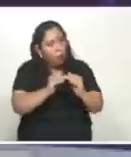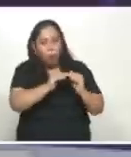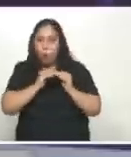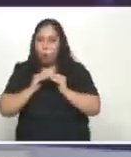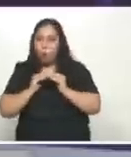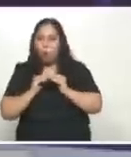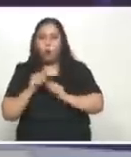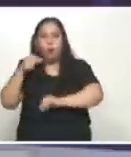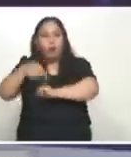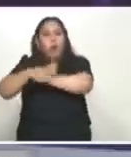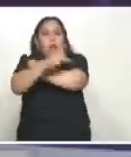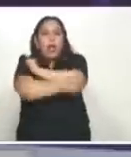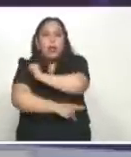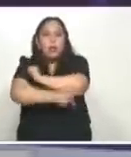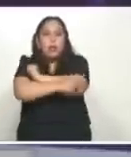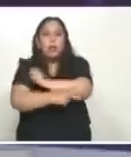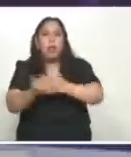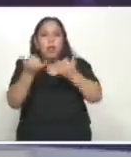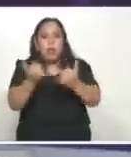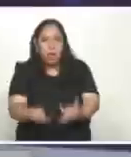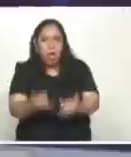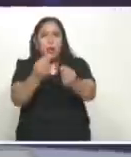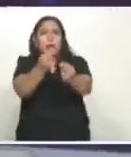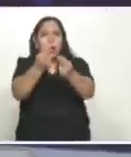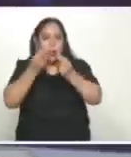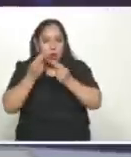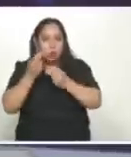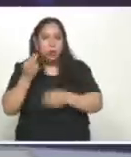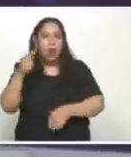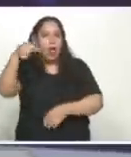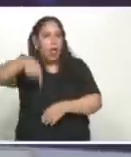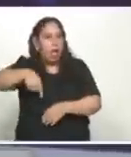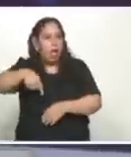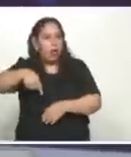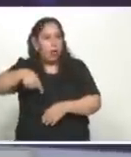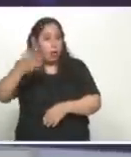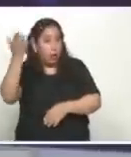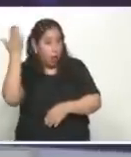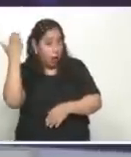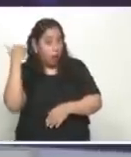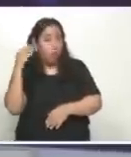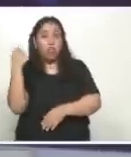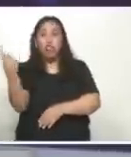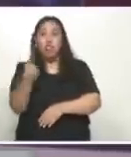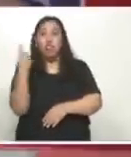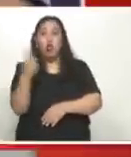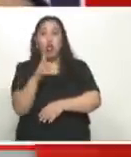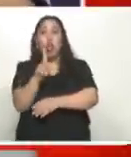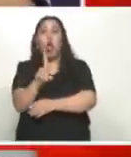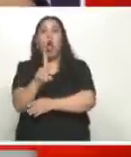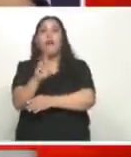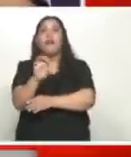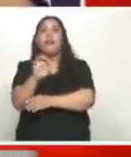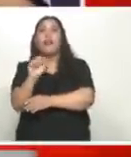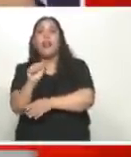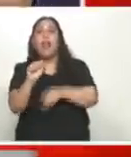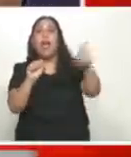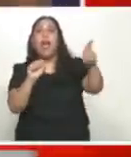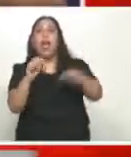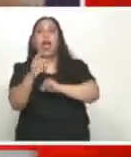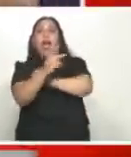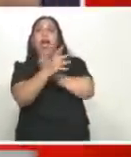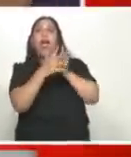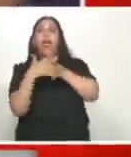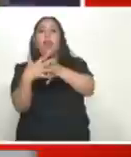país. Este país no lo visitaba más que la DEA. Ahora vino una comisión de China. Ahora vino